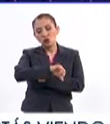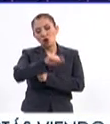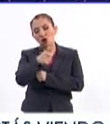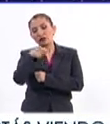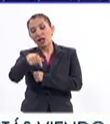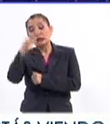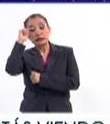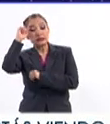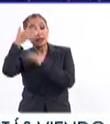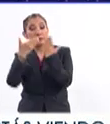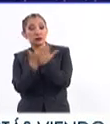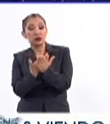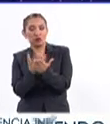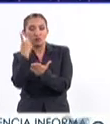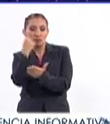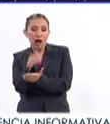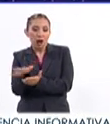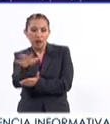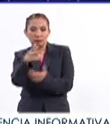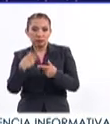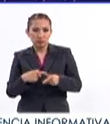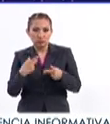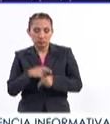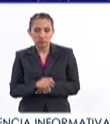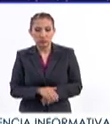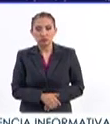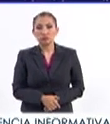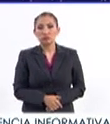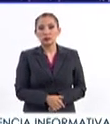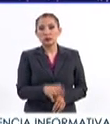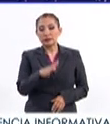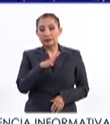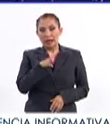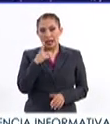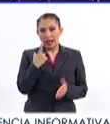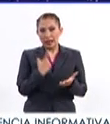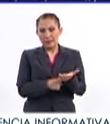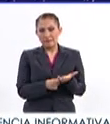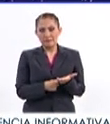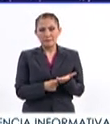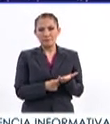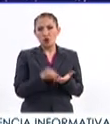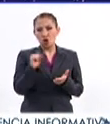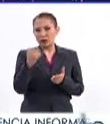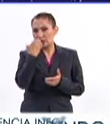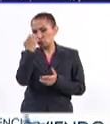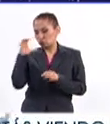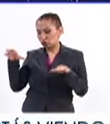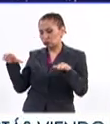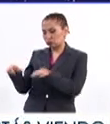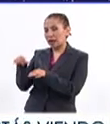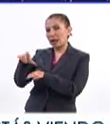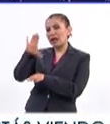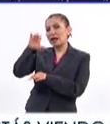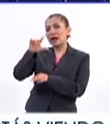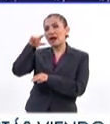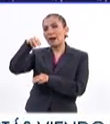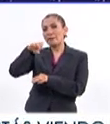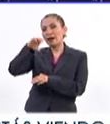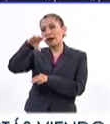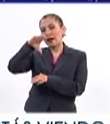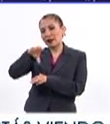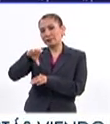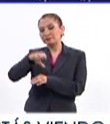cuestiones de servicio para la sociedad. Y había esta otra institución que era el